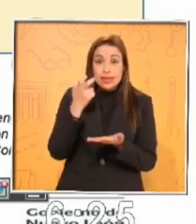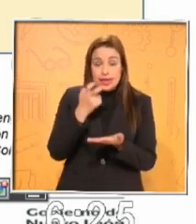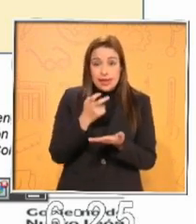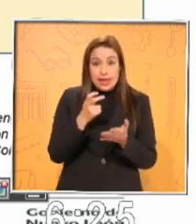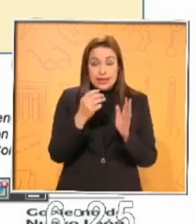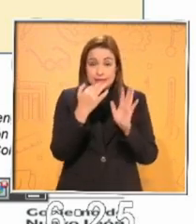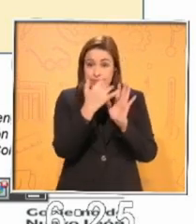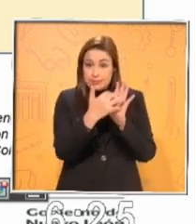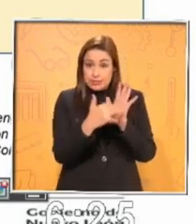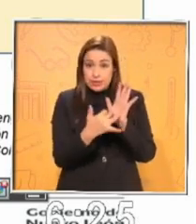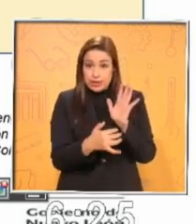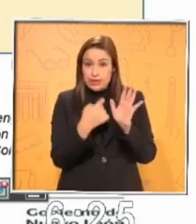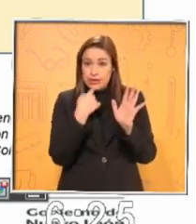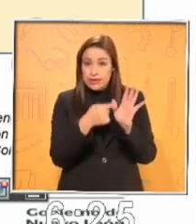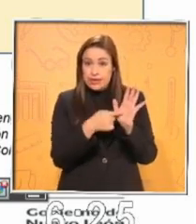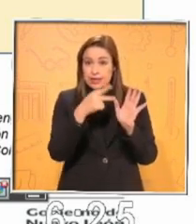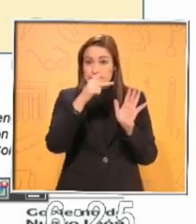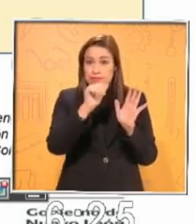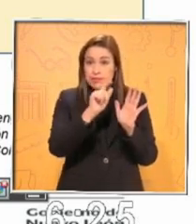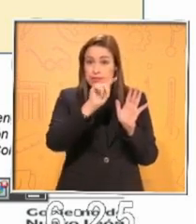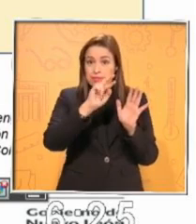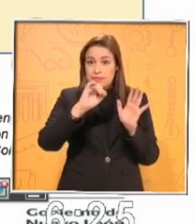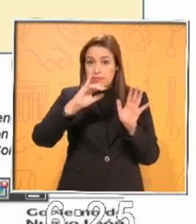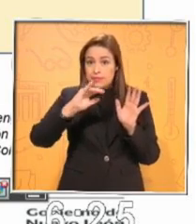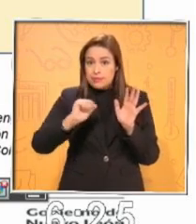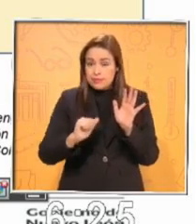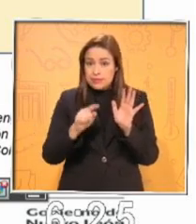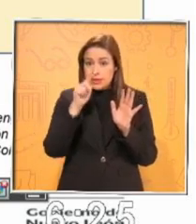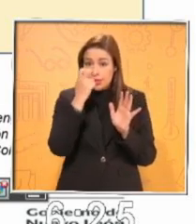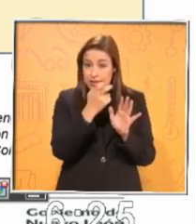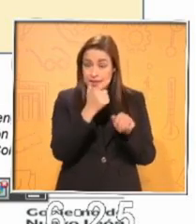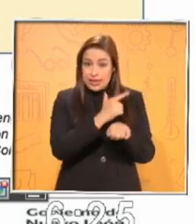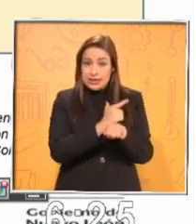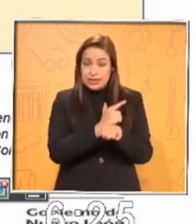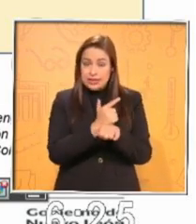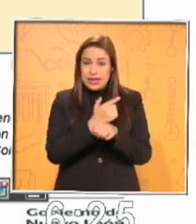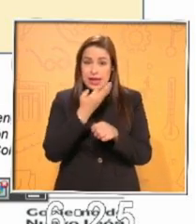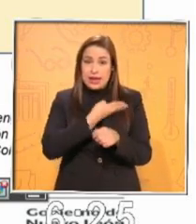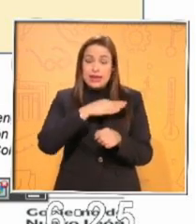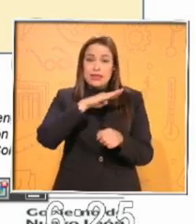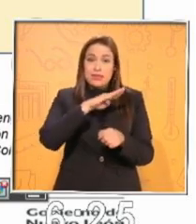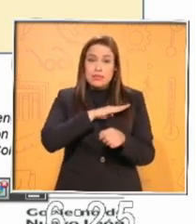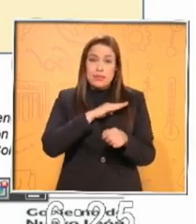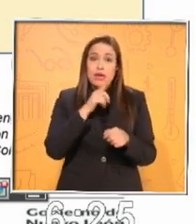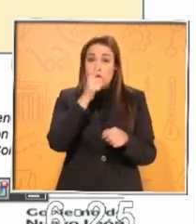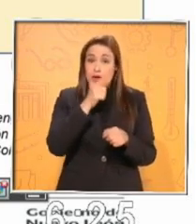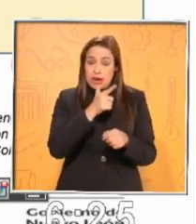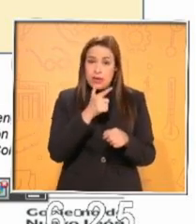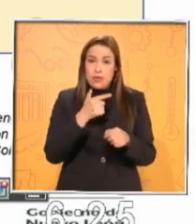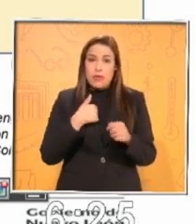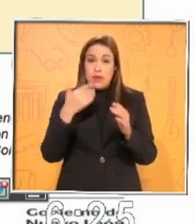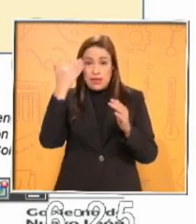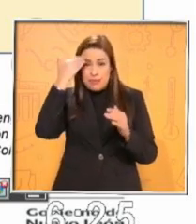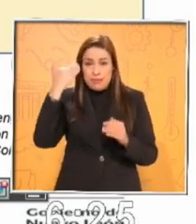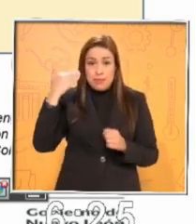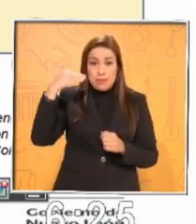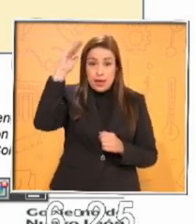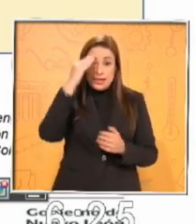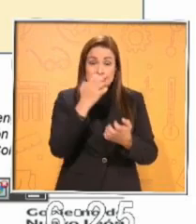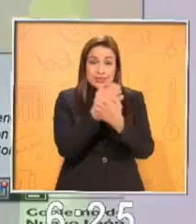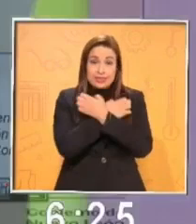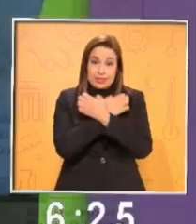comentario de Patricia Escalante Acevedo, que es licenciada en Español y Lenguas, máster en Educación y que